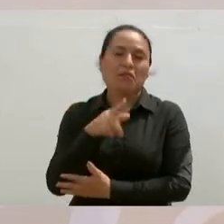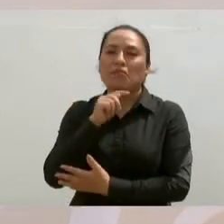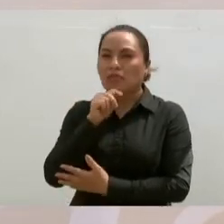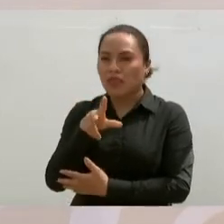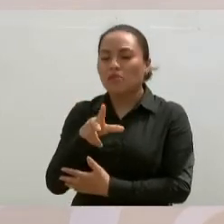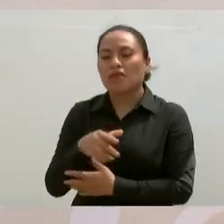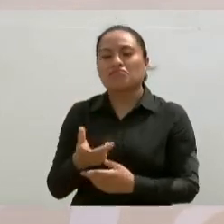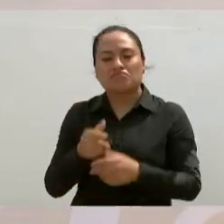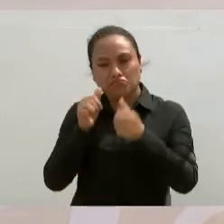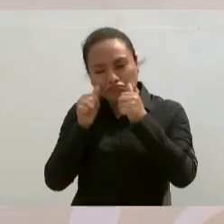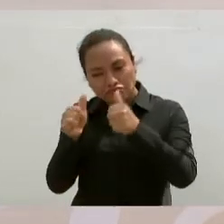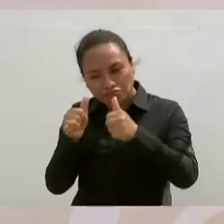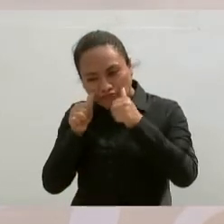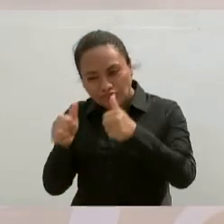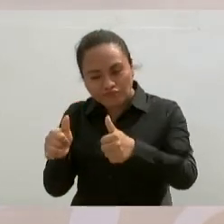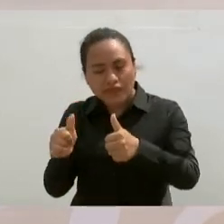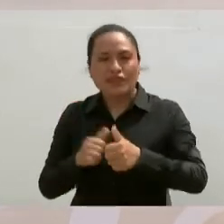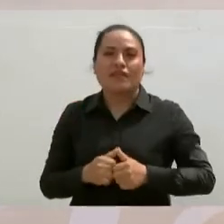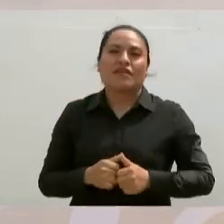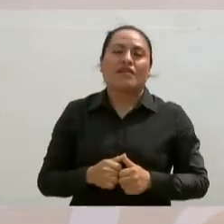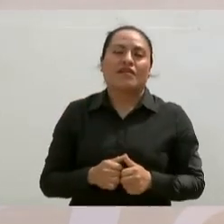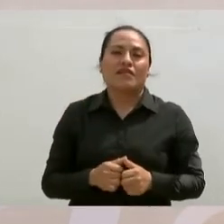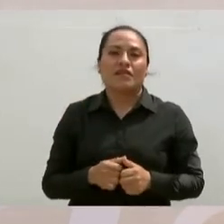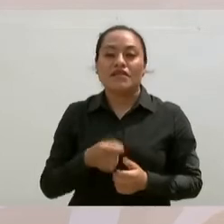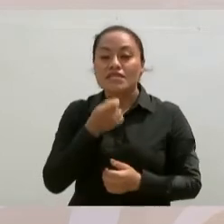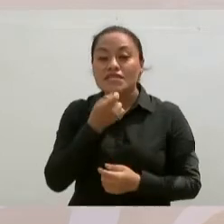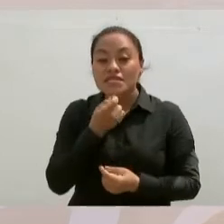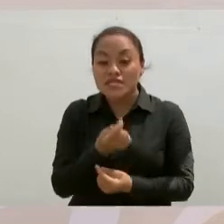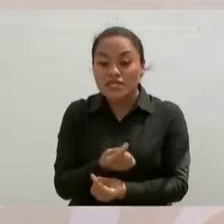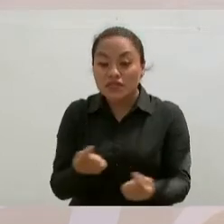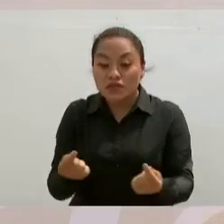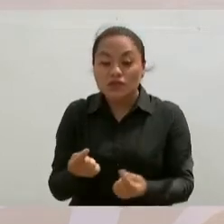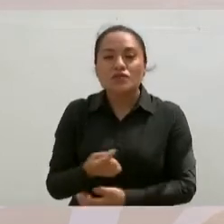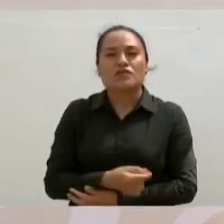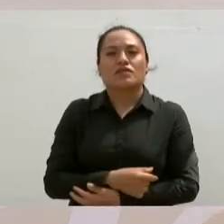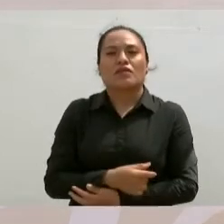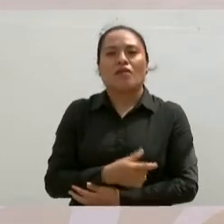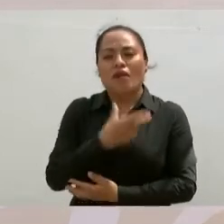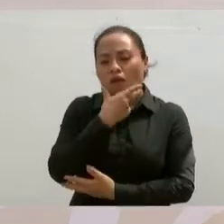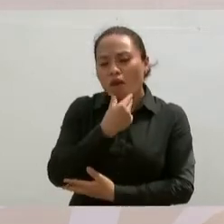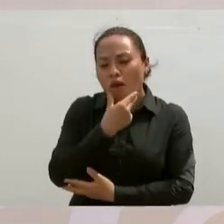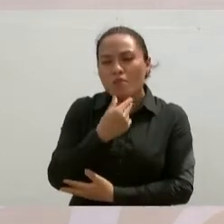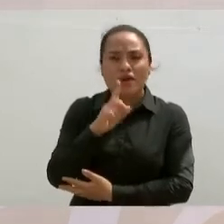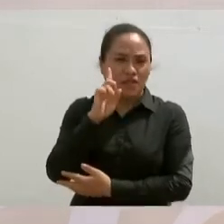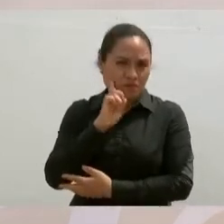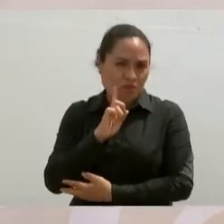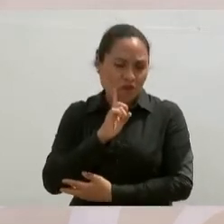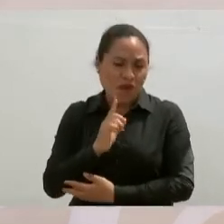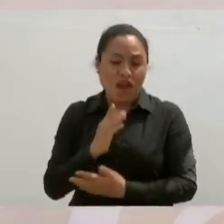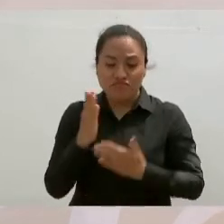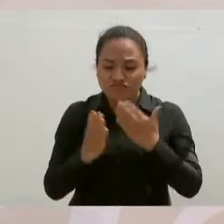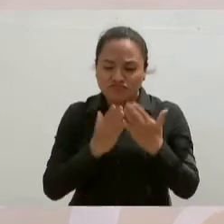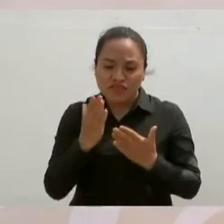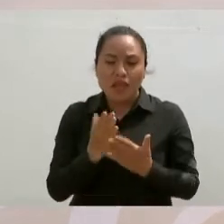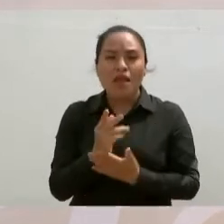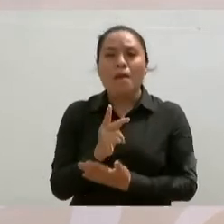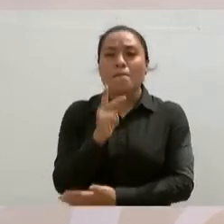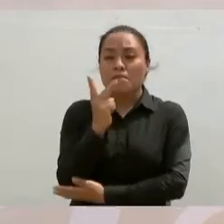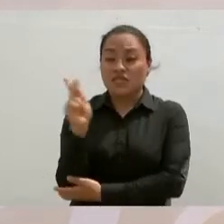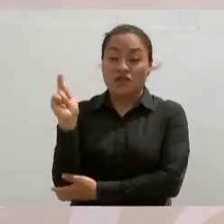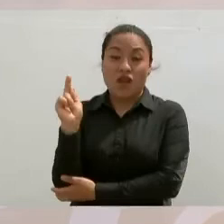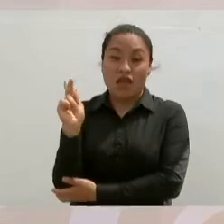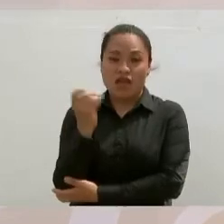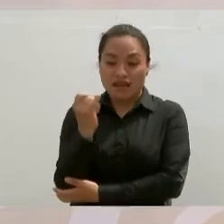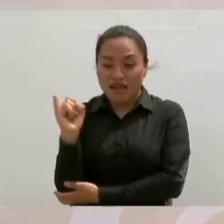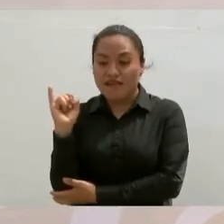También para niñas, niños que estudian preescolar, primaria y secundaria,